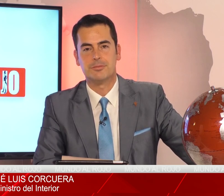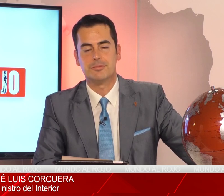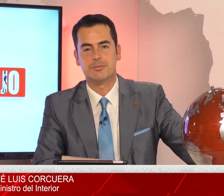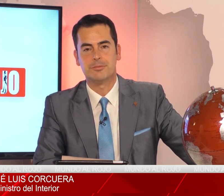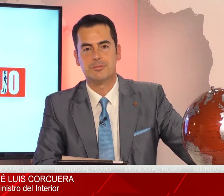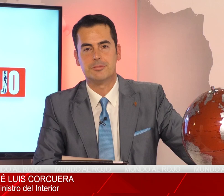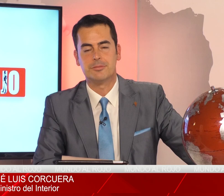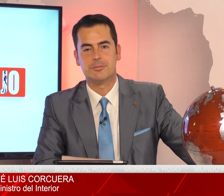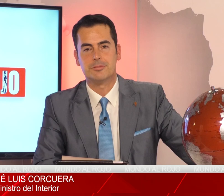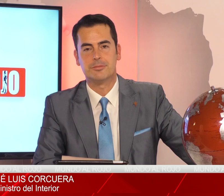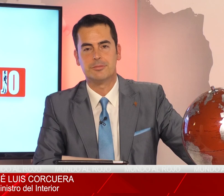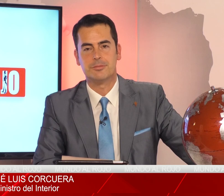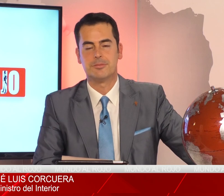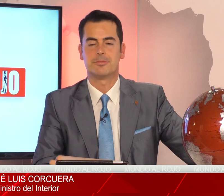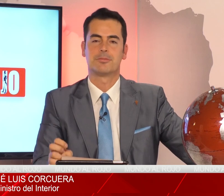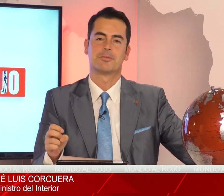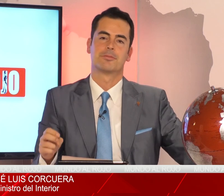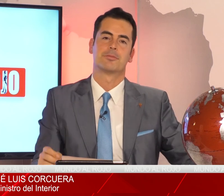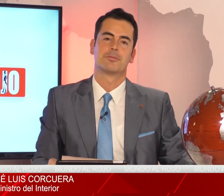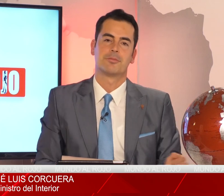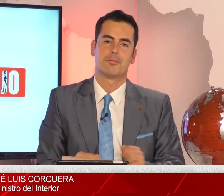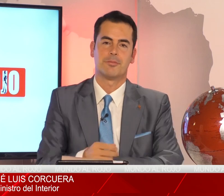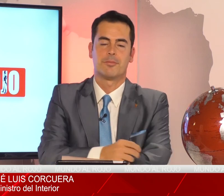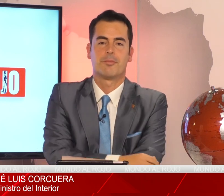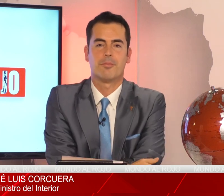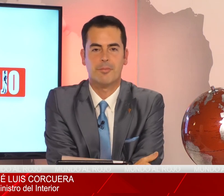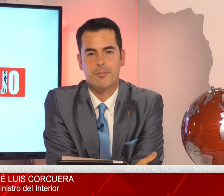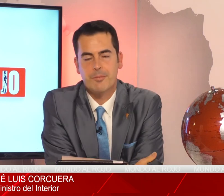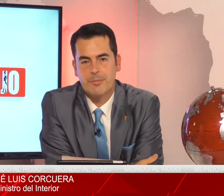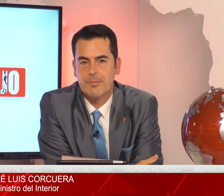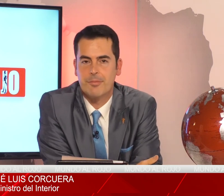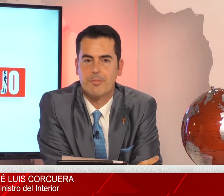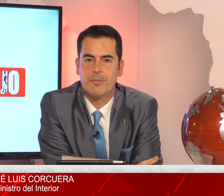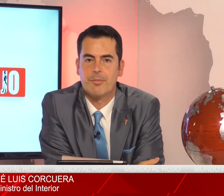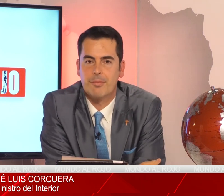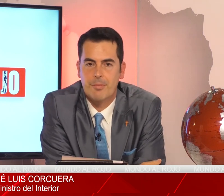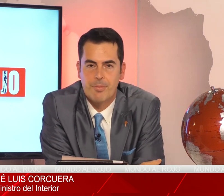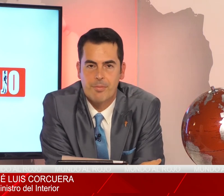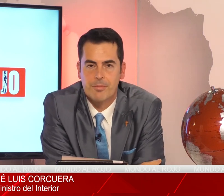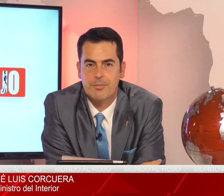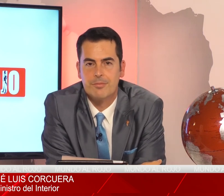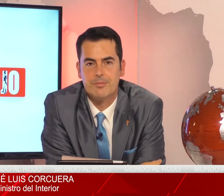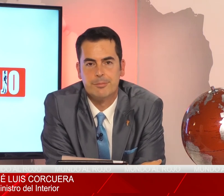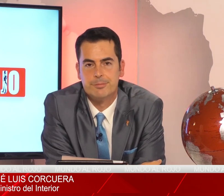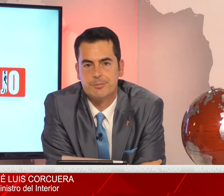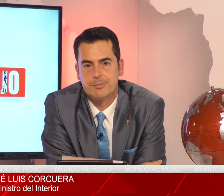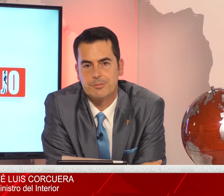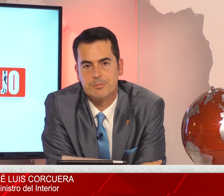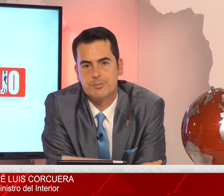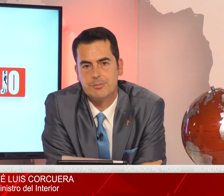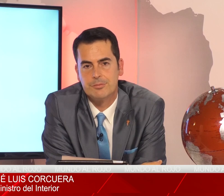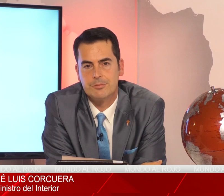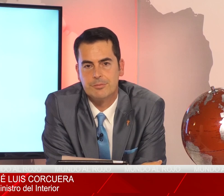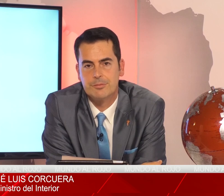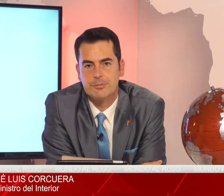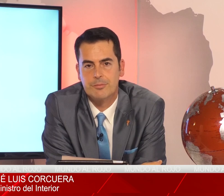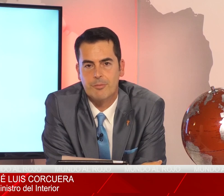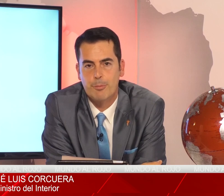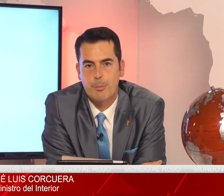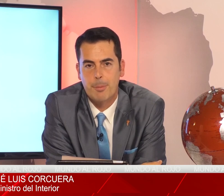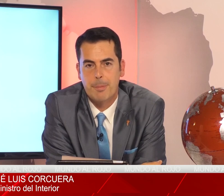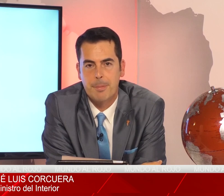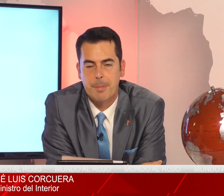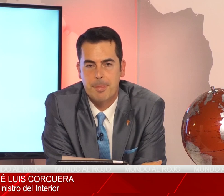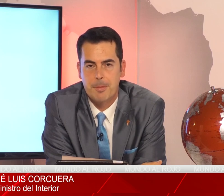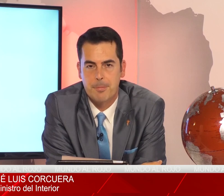contemplo con respeto esa decisión del juez instructor, un juez que